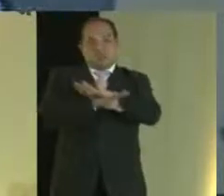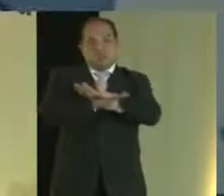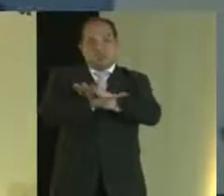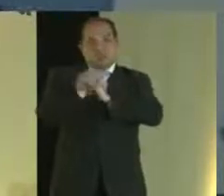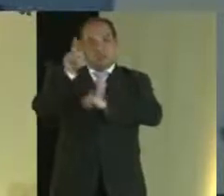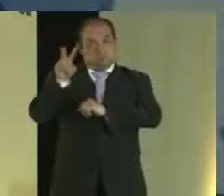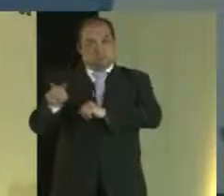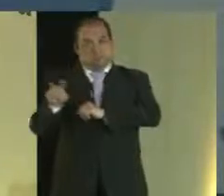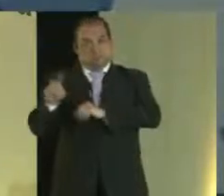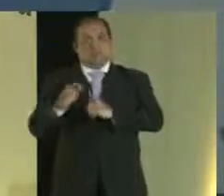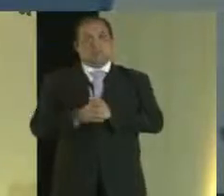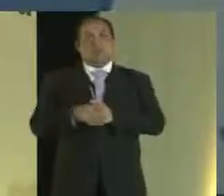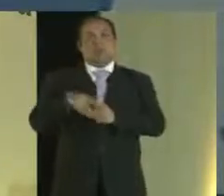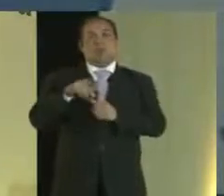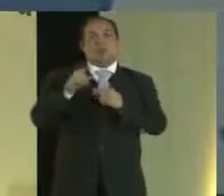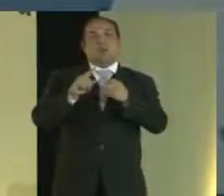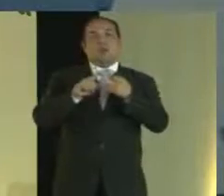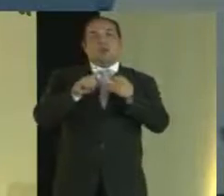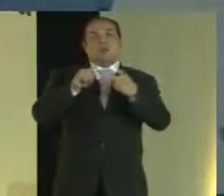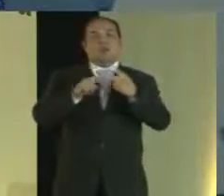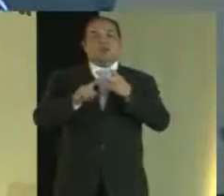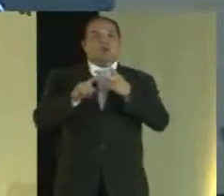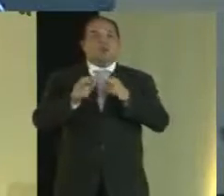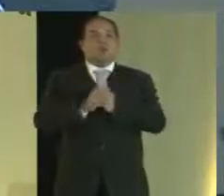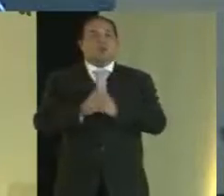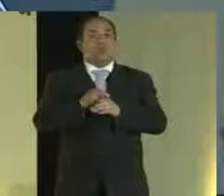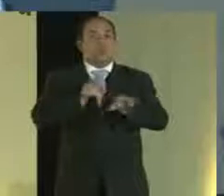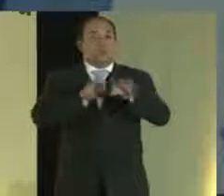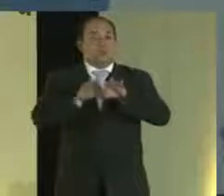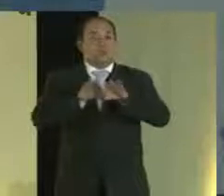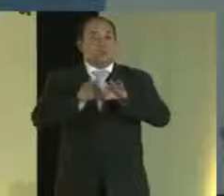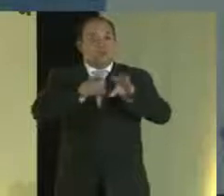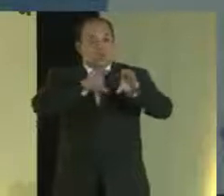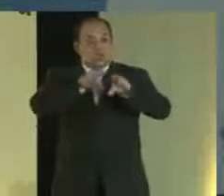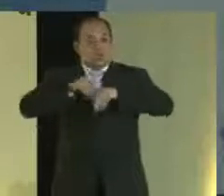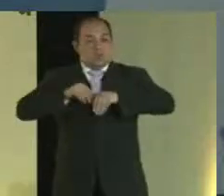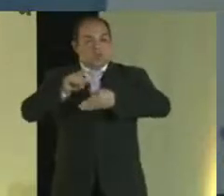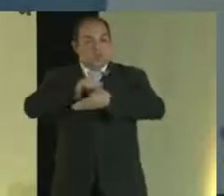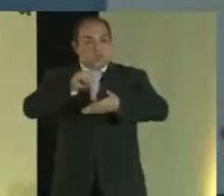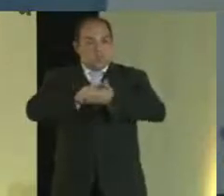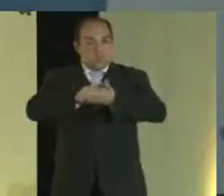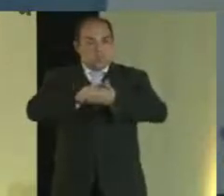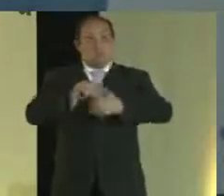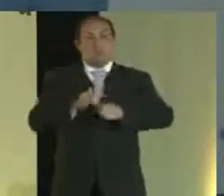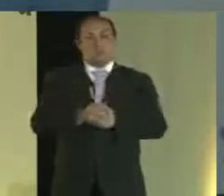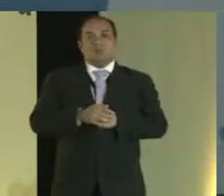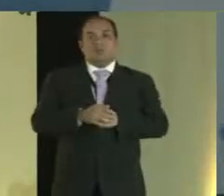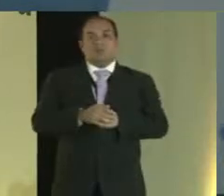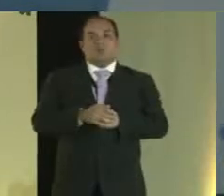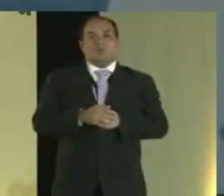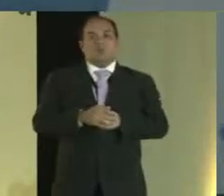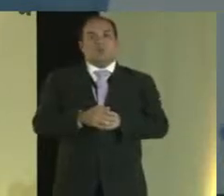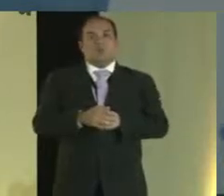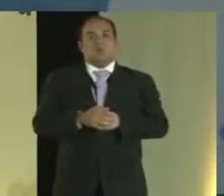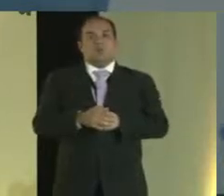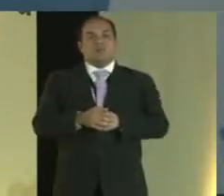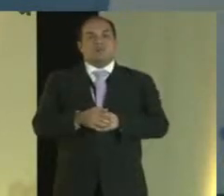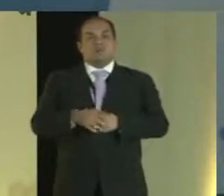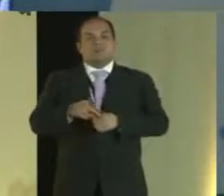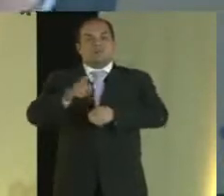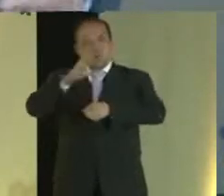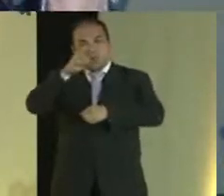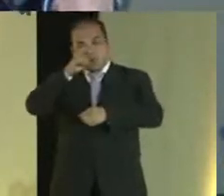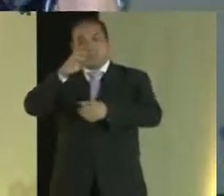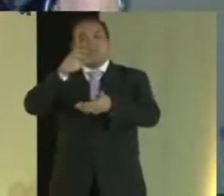los trabajadores no hacen suya la ley, si no la toman en sus manos, si no reclaman su